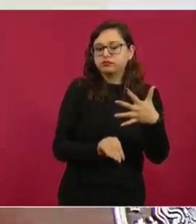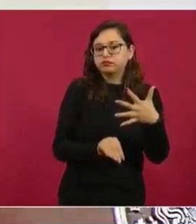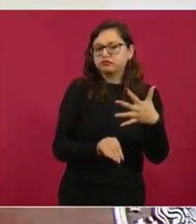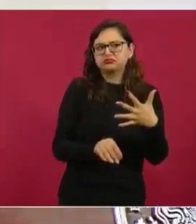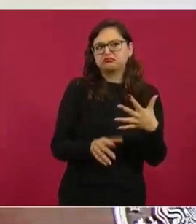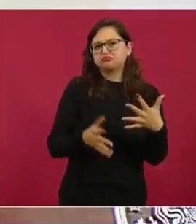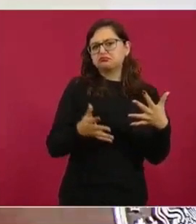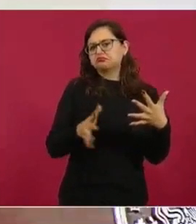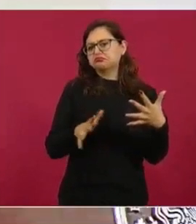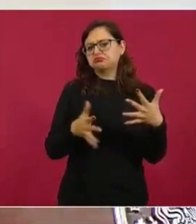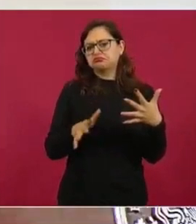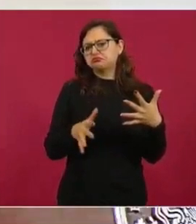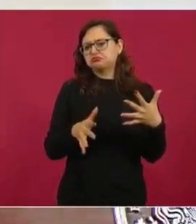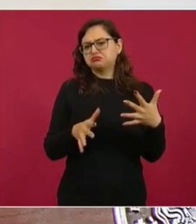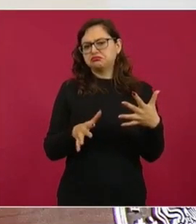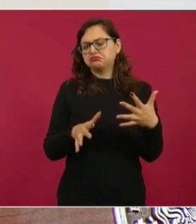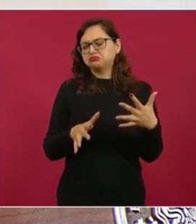como